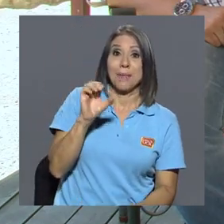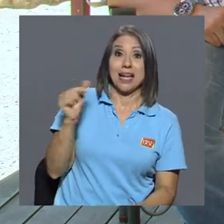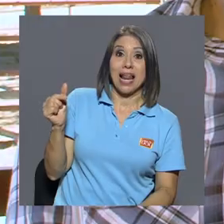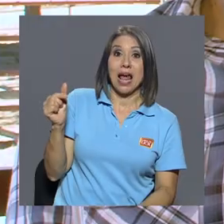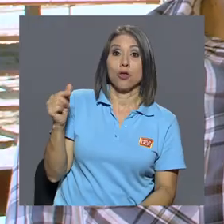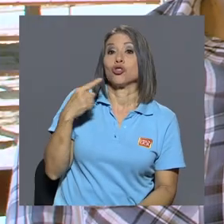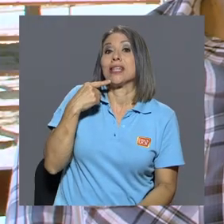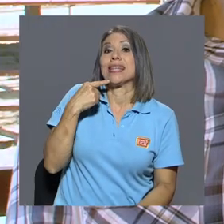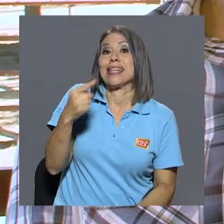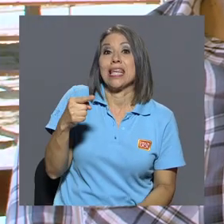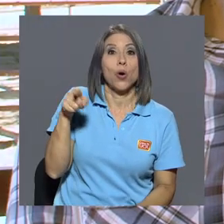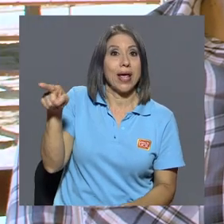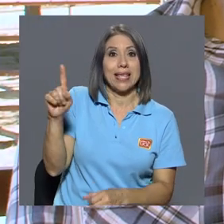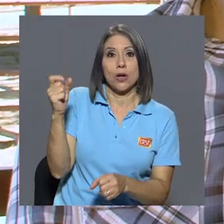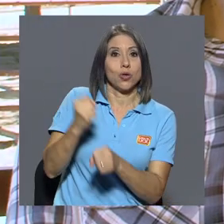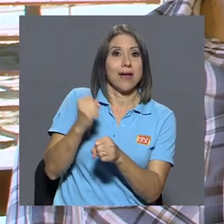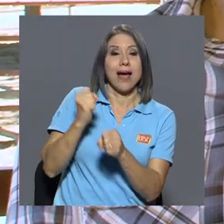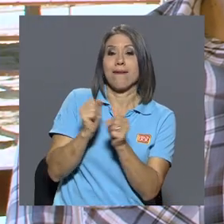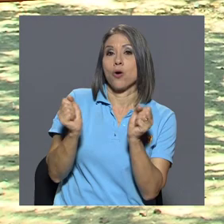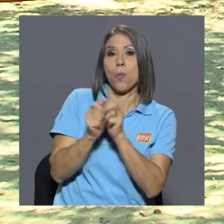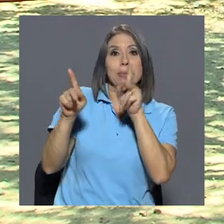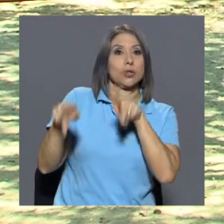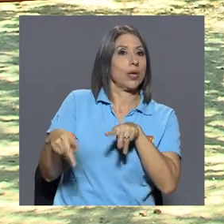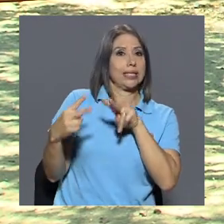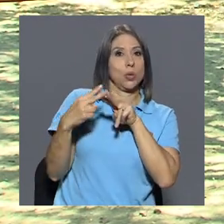desconocidos. Entonces yo le respondí,